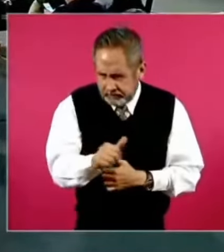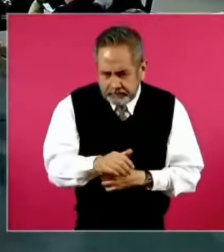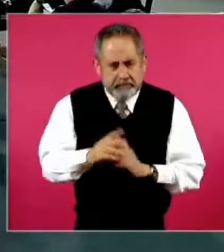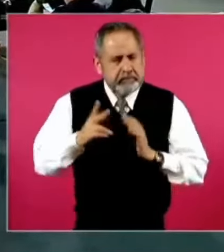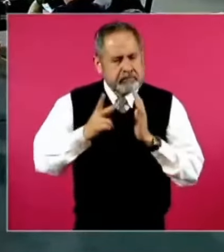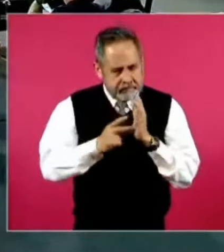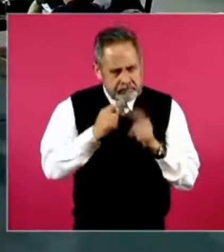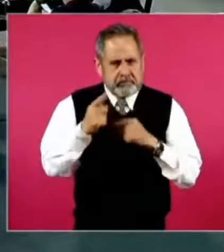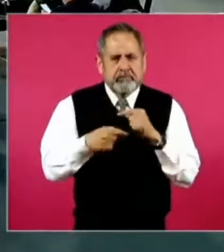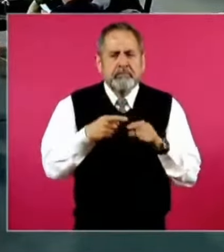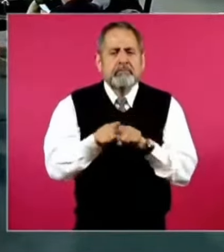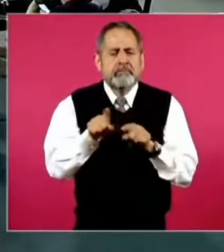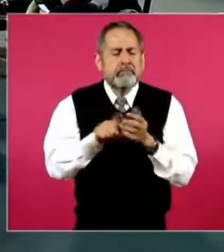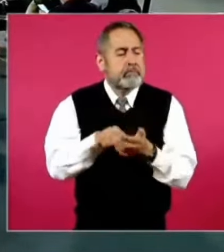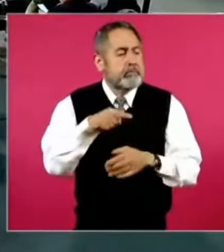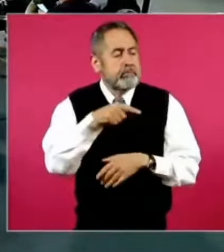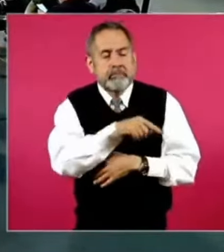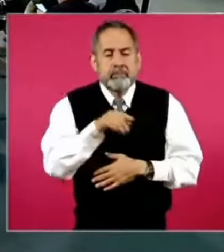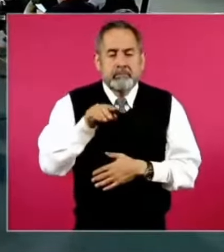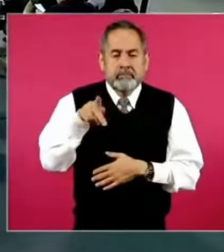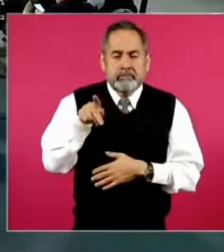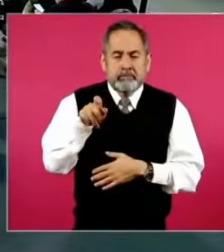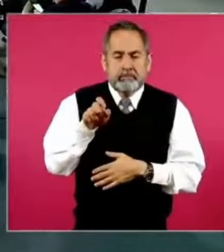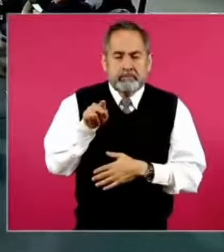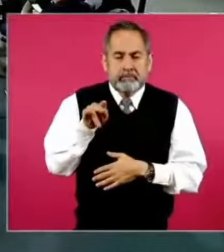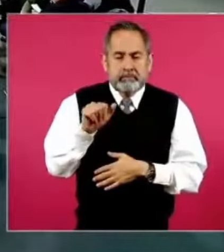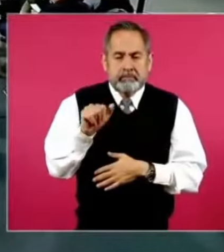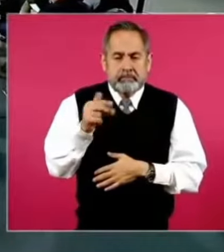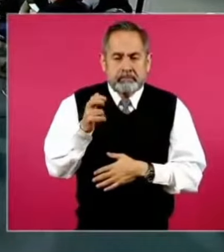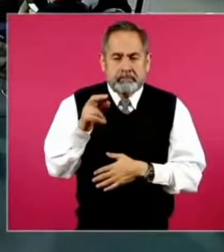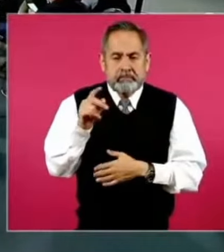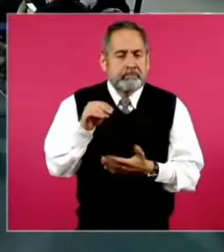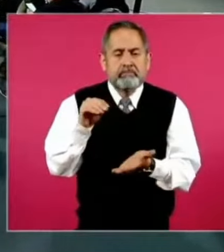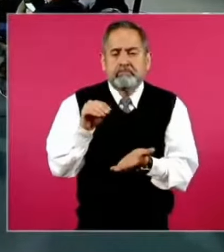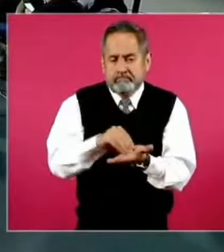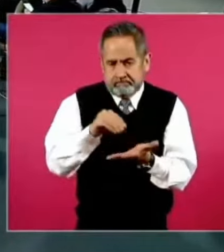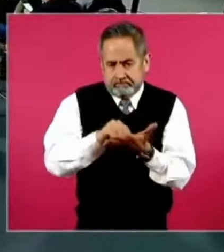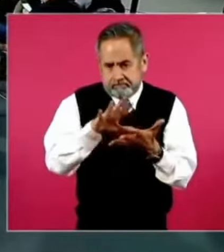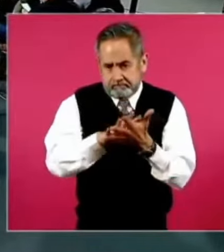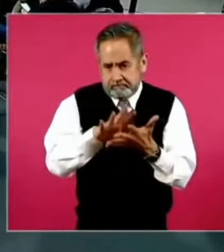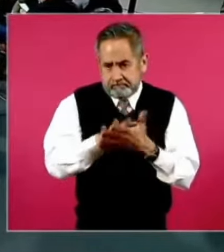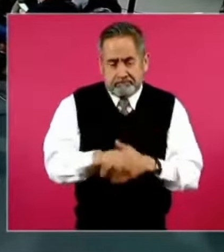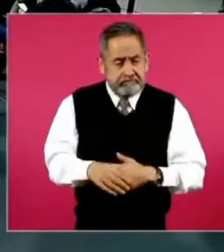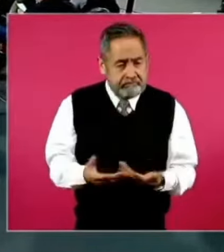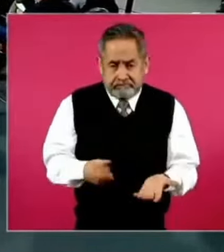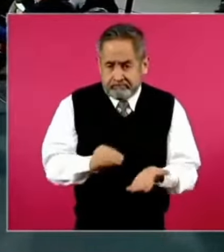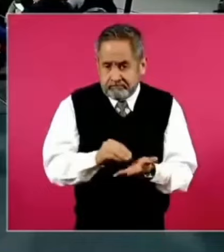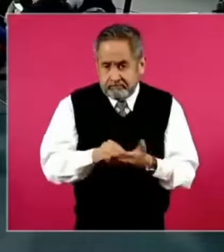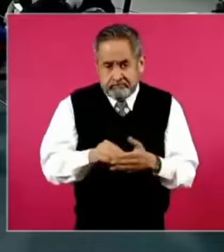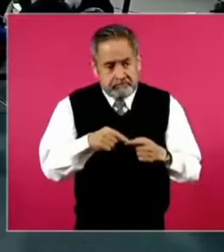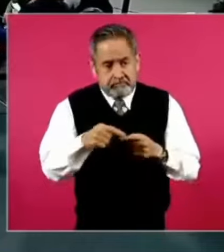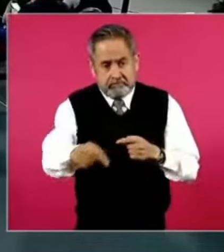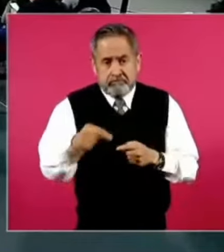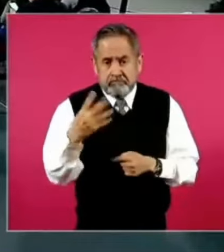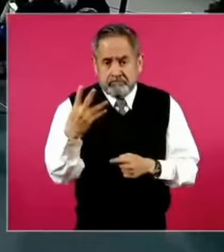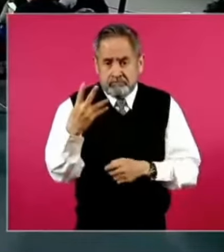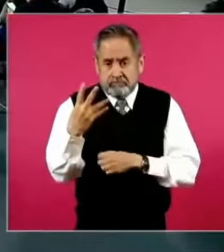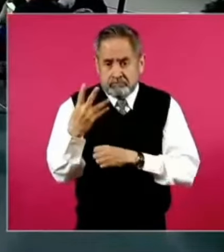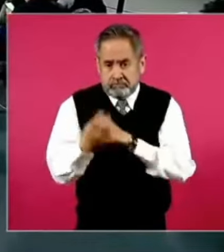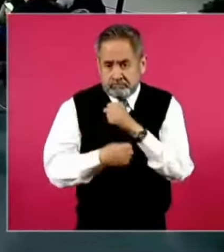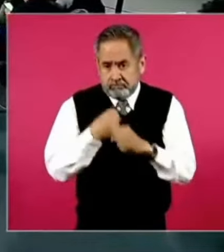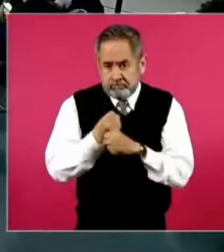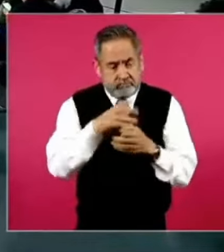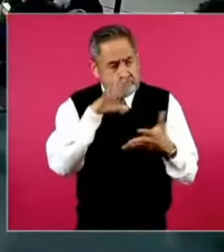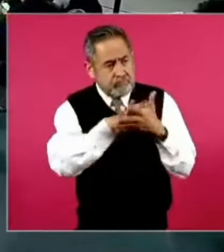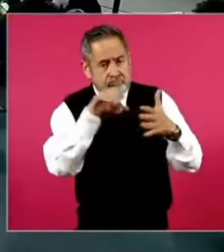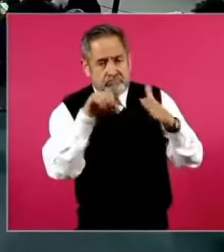caso de Kenny Hernández, sigue presa, está a punto de cumplir 4 años presa